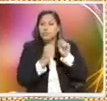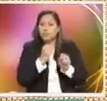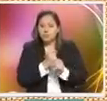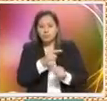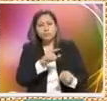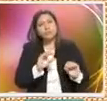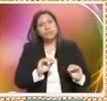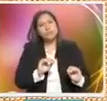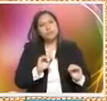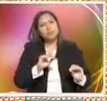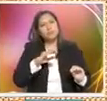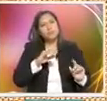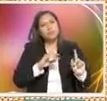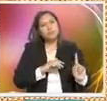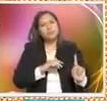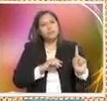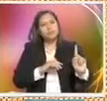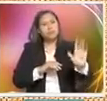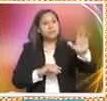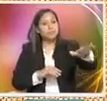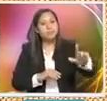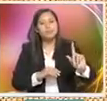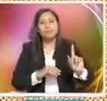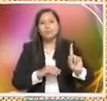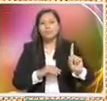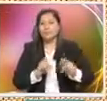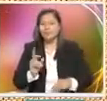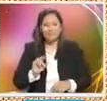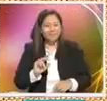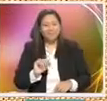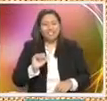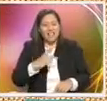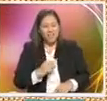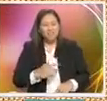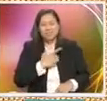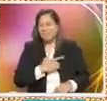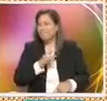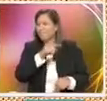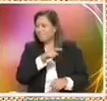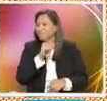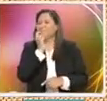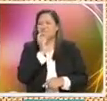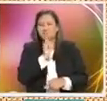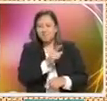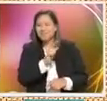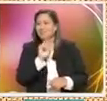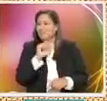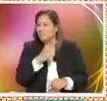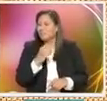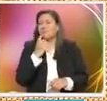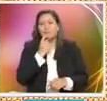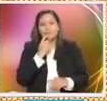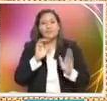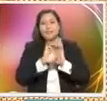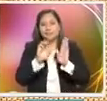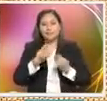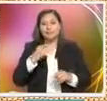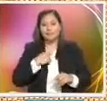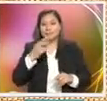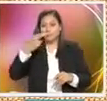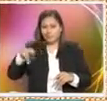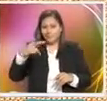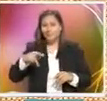Sí. Y a partir de ahí dije, no, algo está pasando, ¿no? Sí. O sea, por ejemplo, por ponerte un ejemplo, yo entraba a